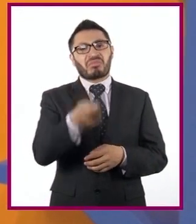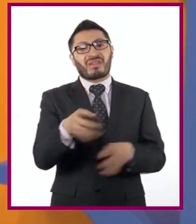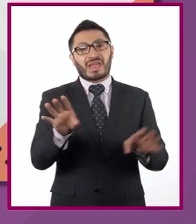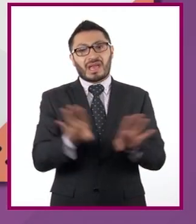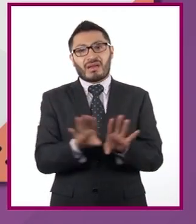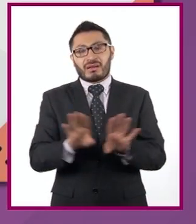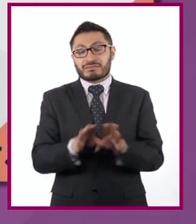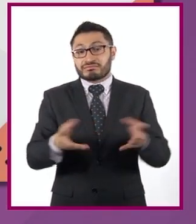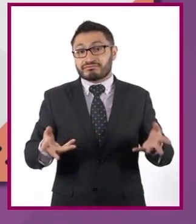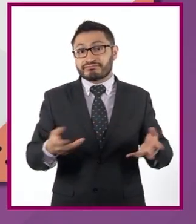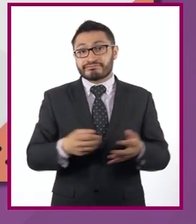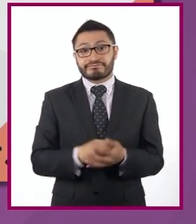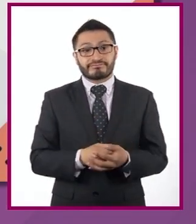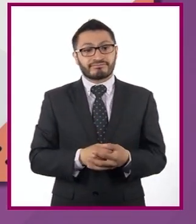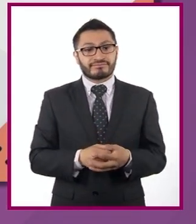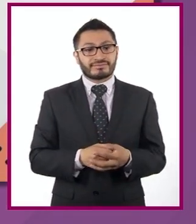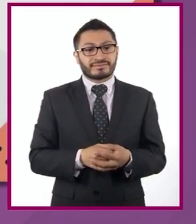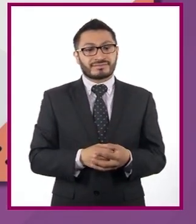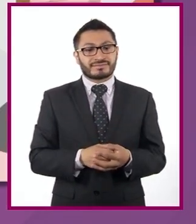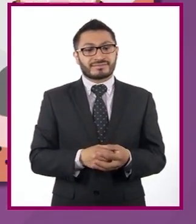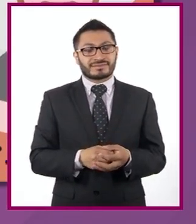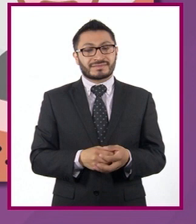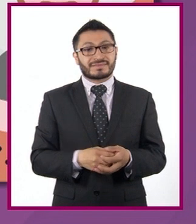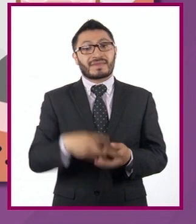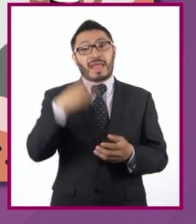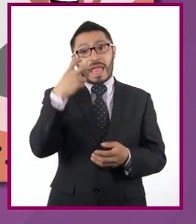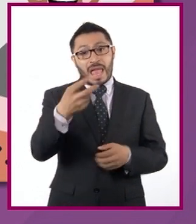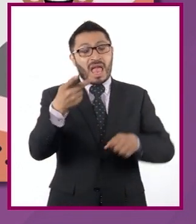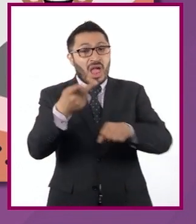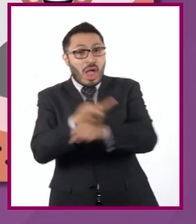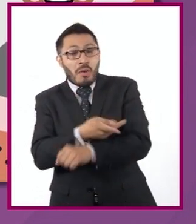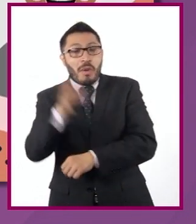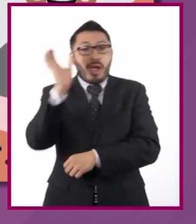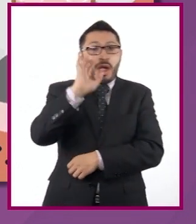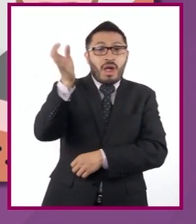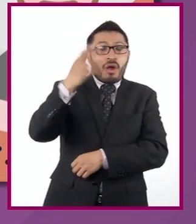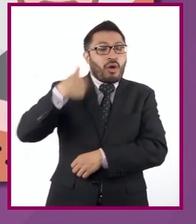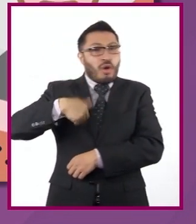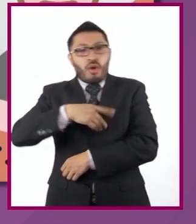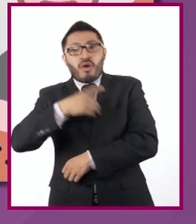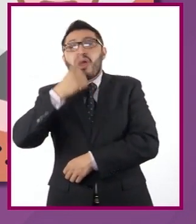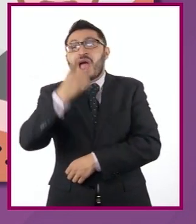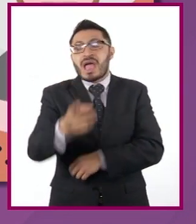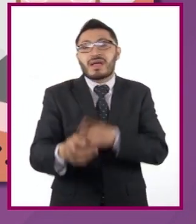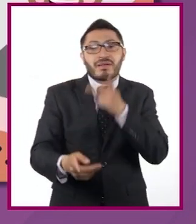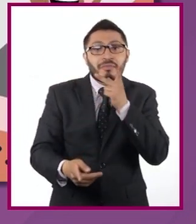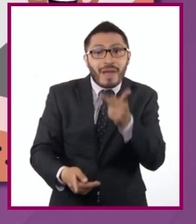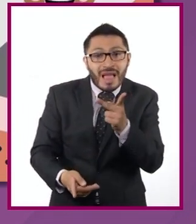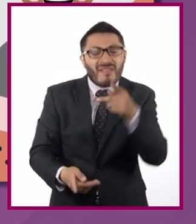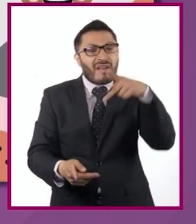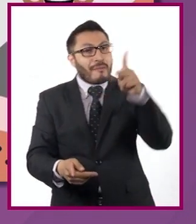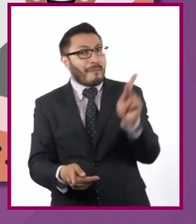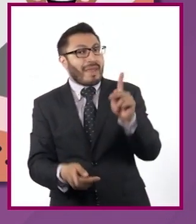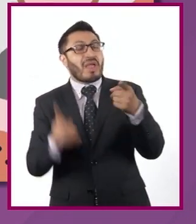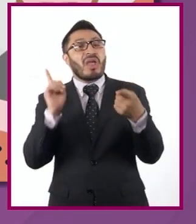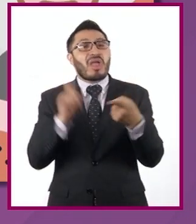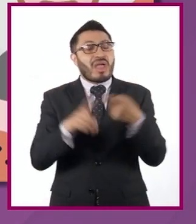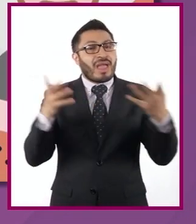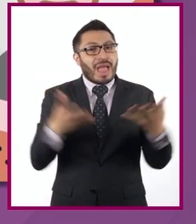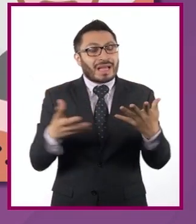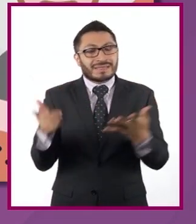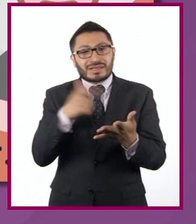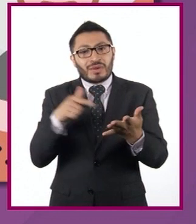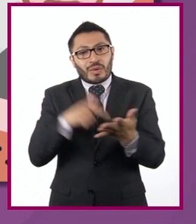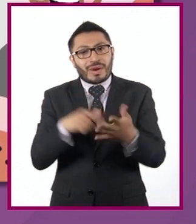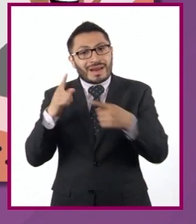que esta suele suceder al momento de decir una palabra, pero quien lo hace es de otra región